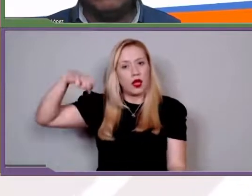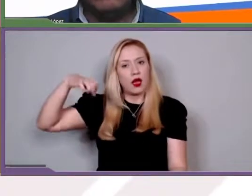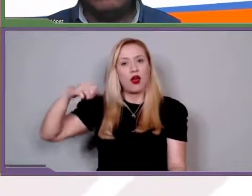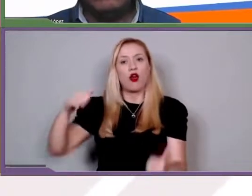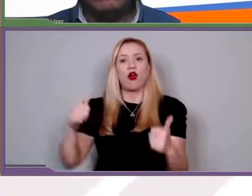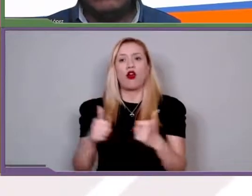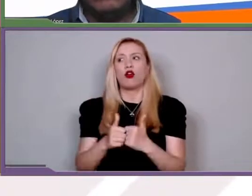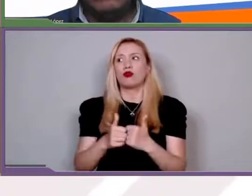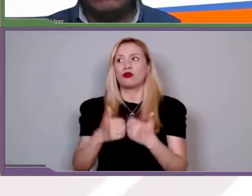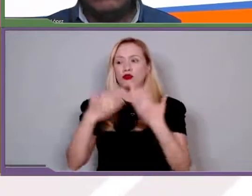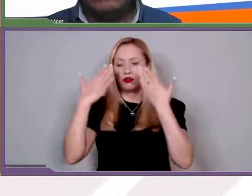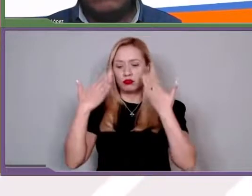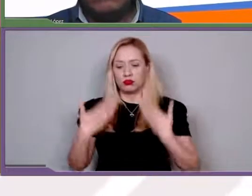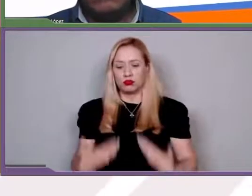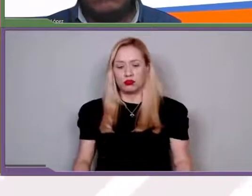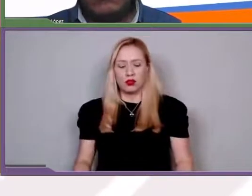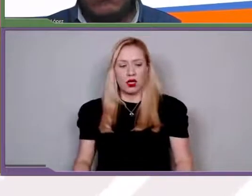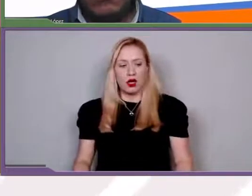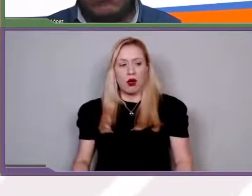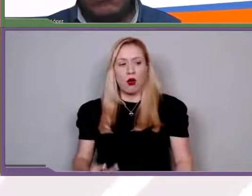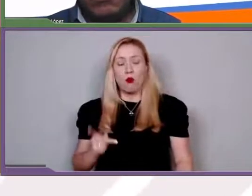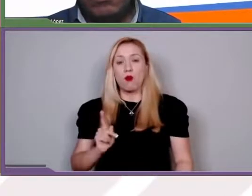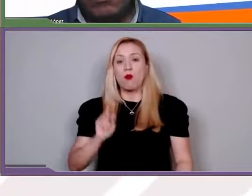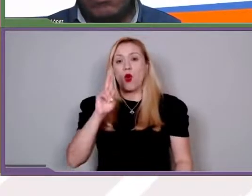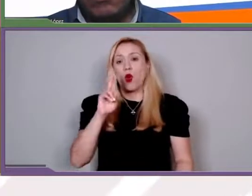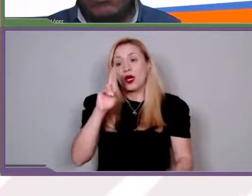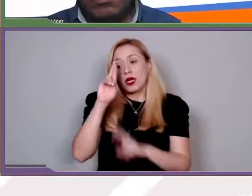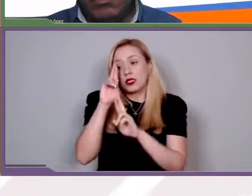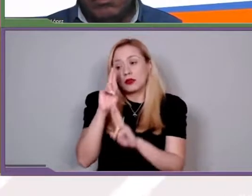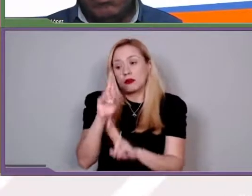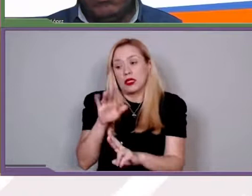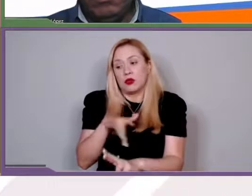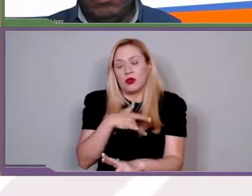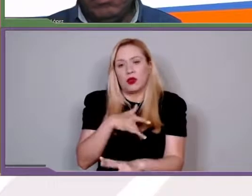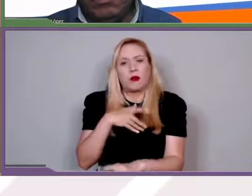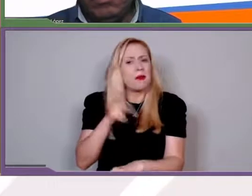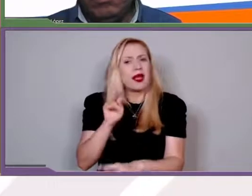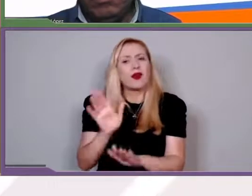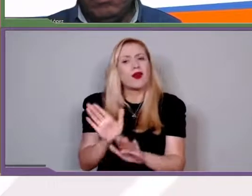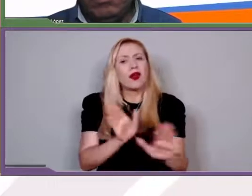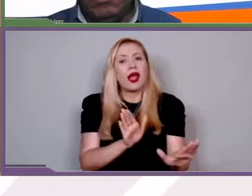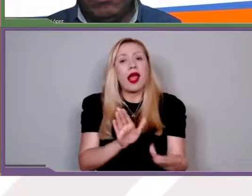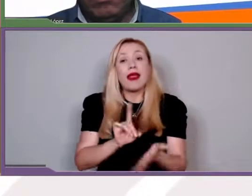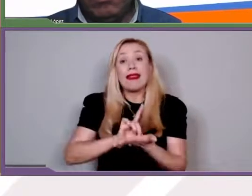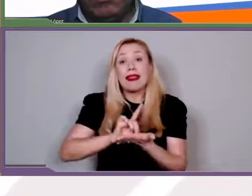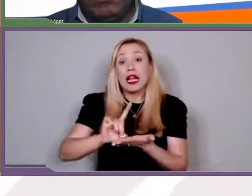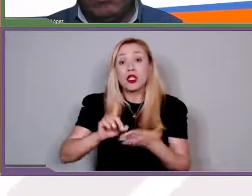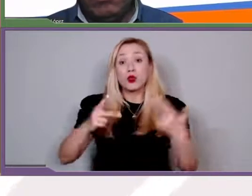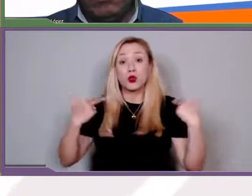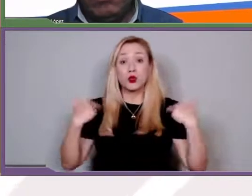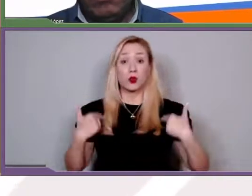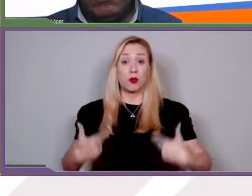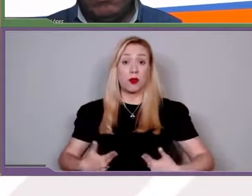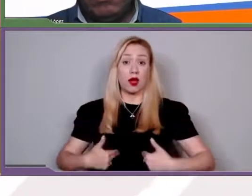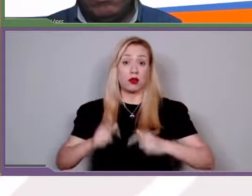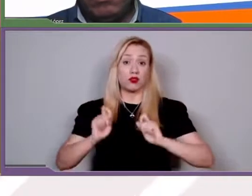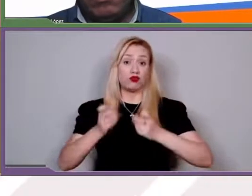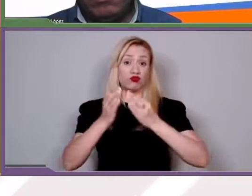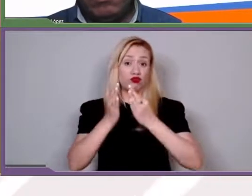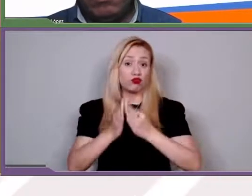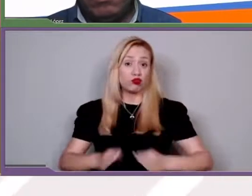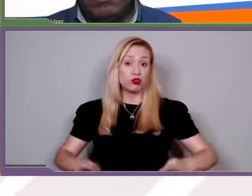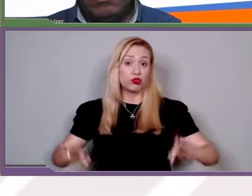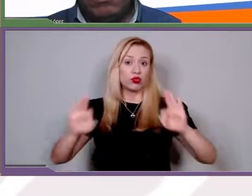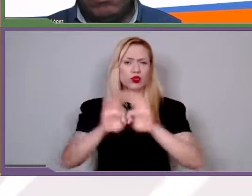moral, sino desde una posición de los derechos humanos, que a mí me parece que es fundamental. Angelita, ¿ustedes qué otras acciones han